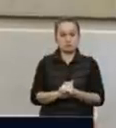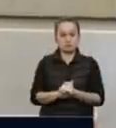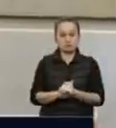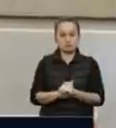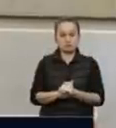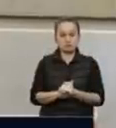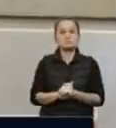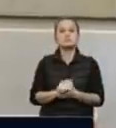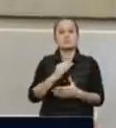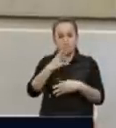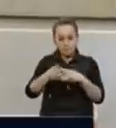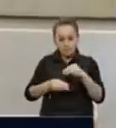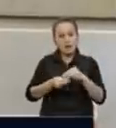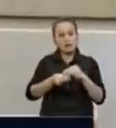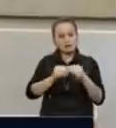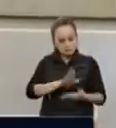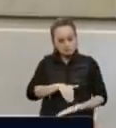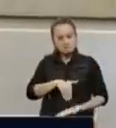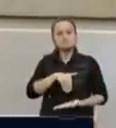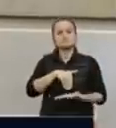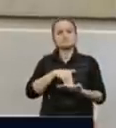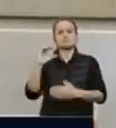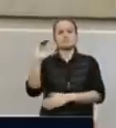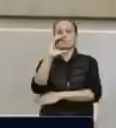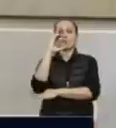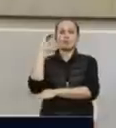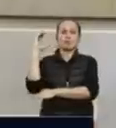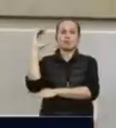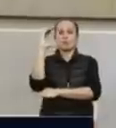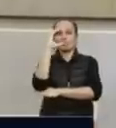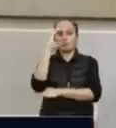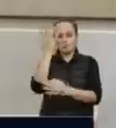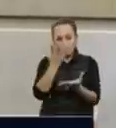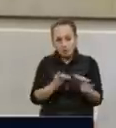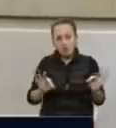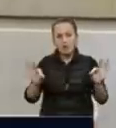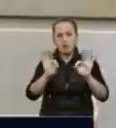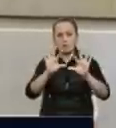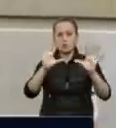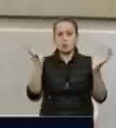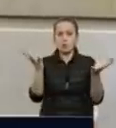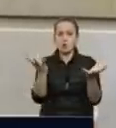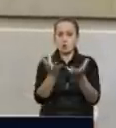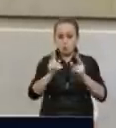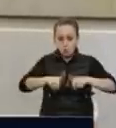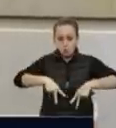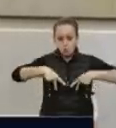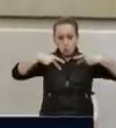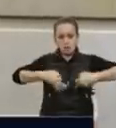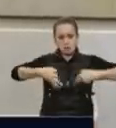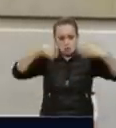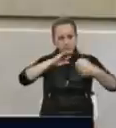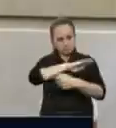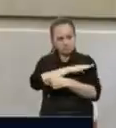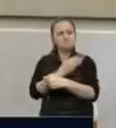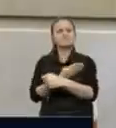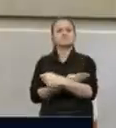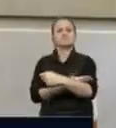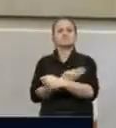Y también reivindico que Colombia tiene que ser una potencia mundial de la vida.